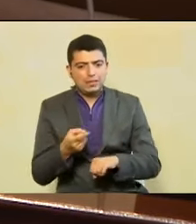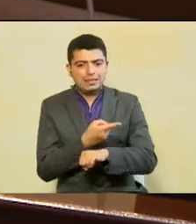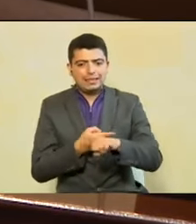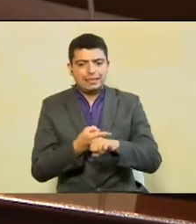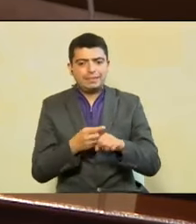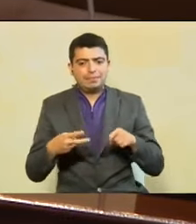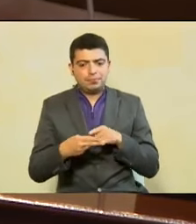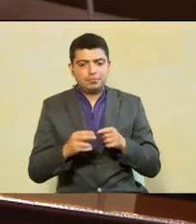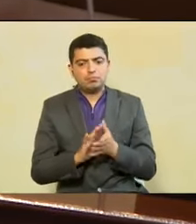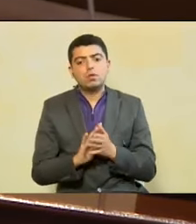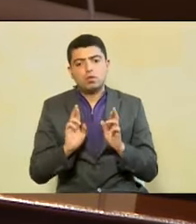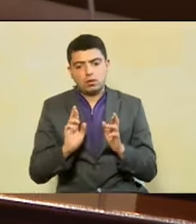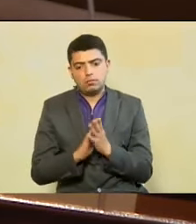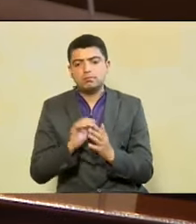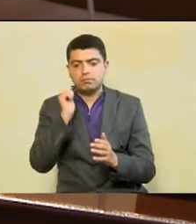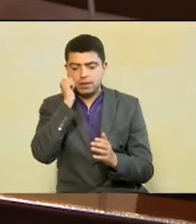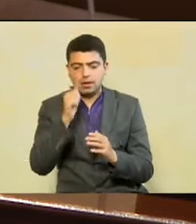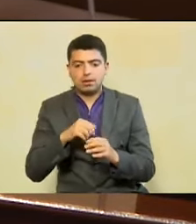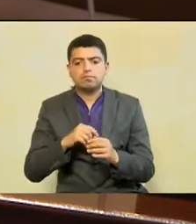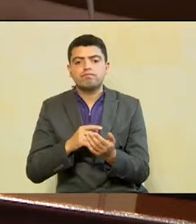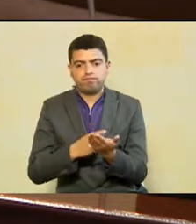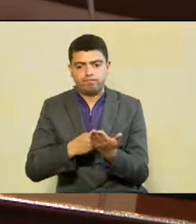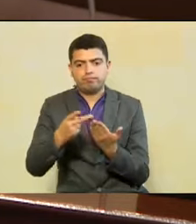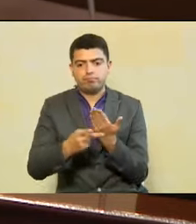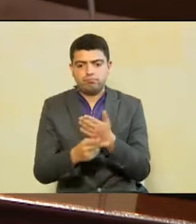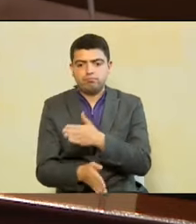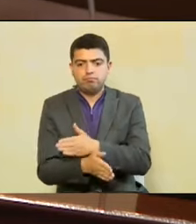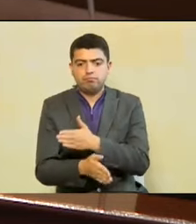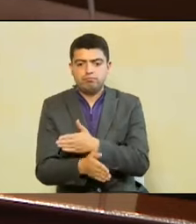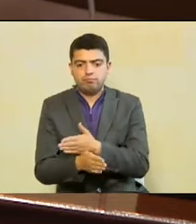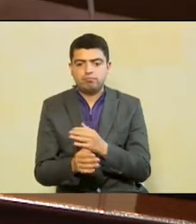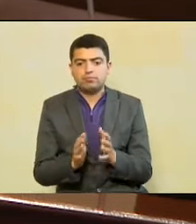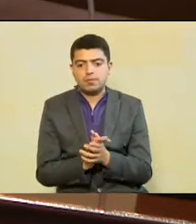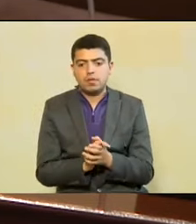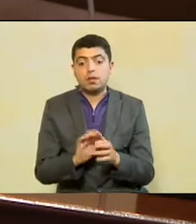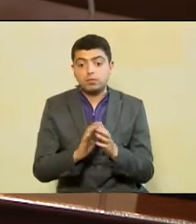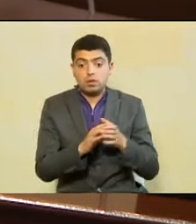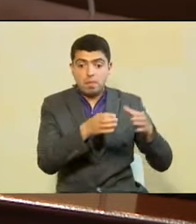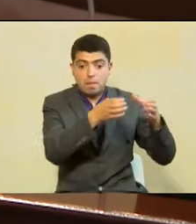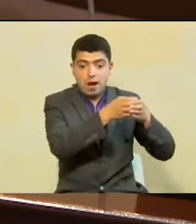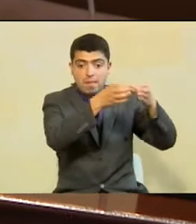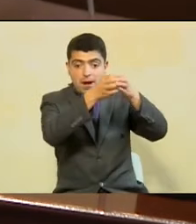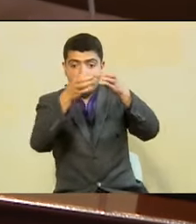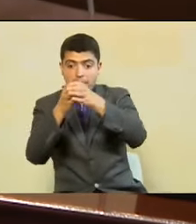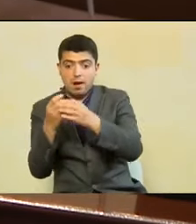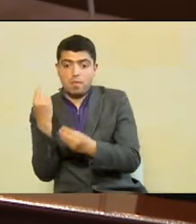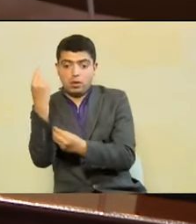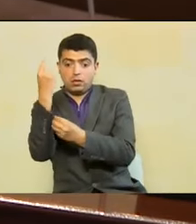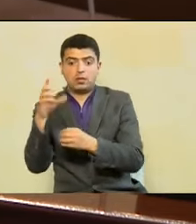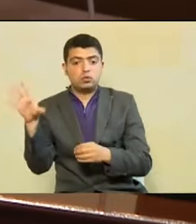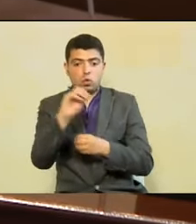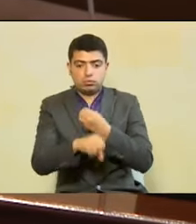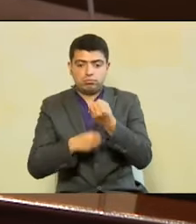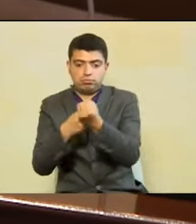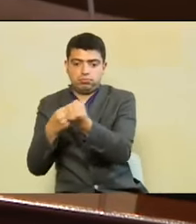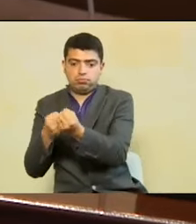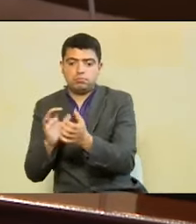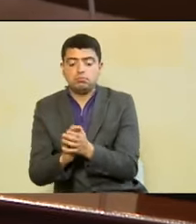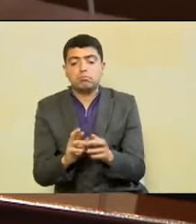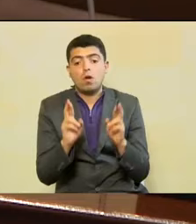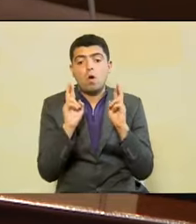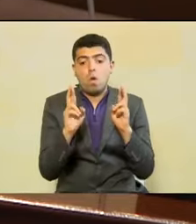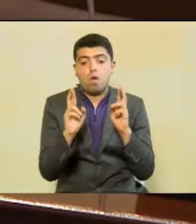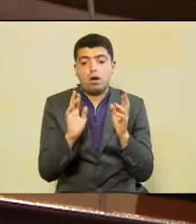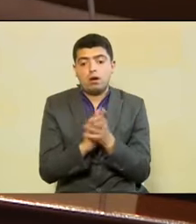proyecto que viene apoyado por todos los partidos que conforman esta plenaria entonces ojalá se